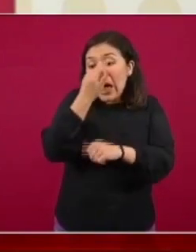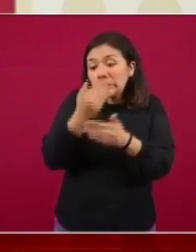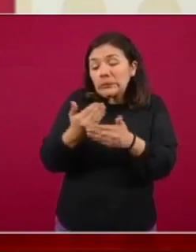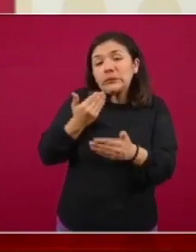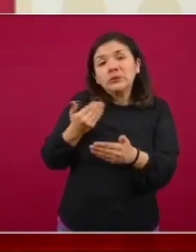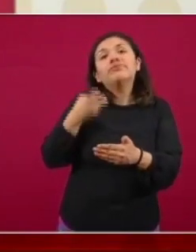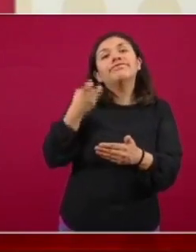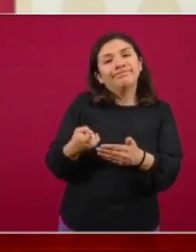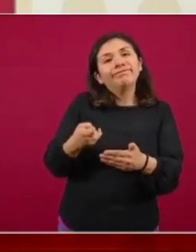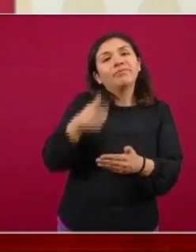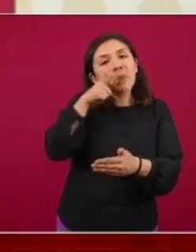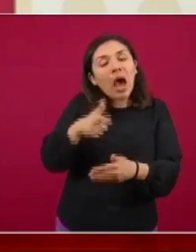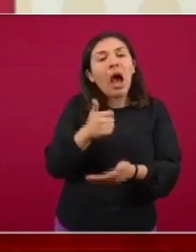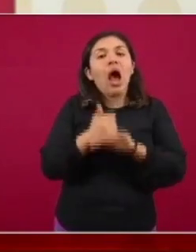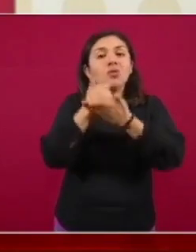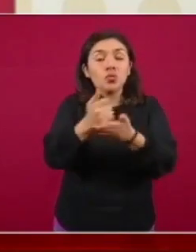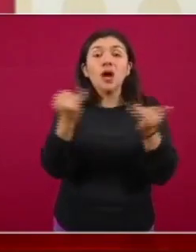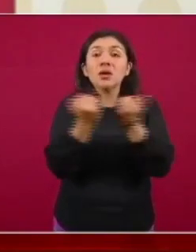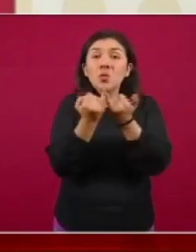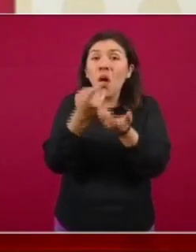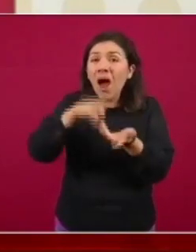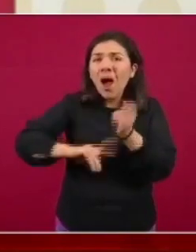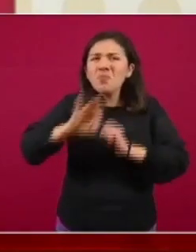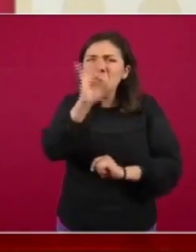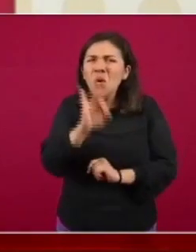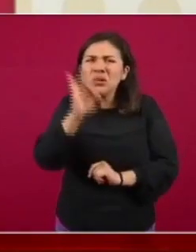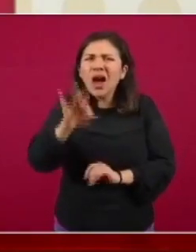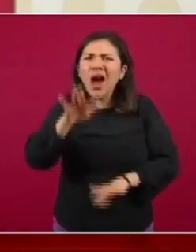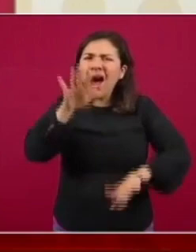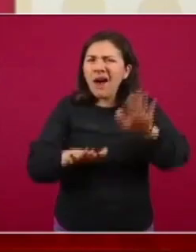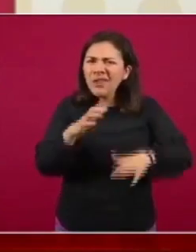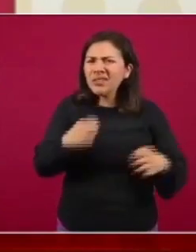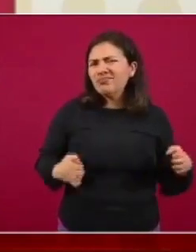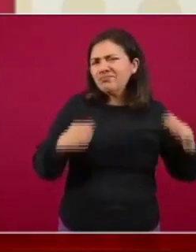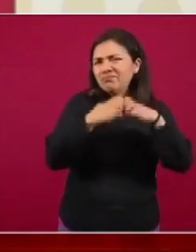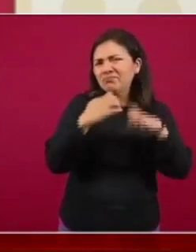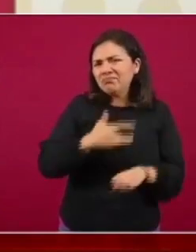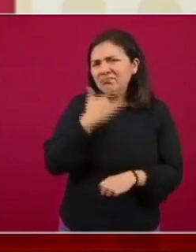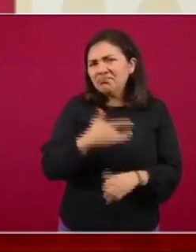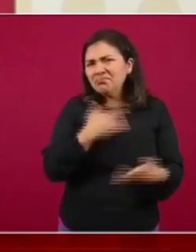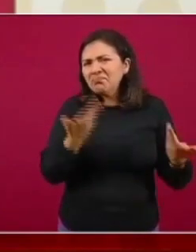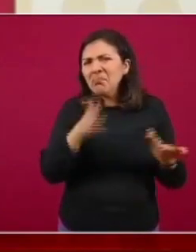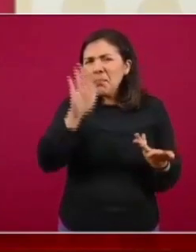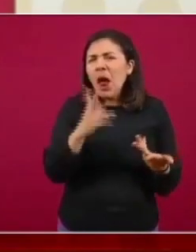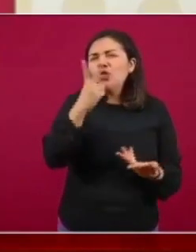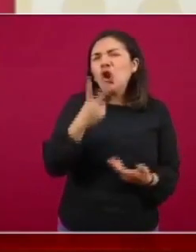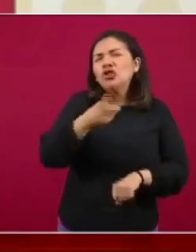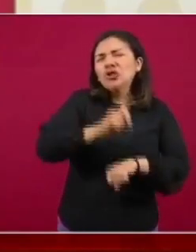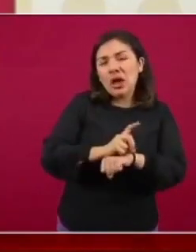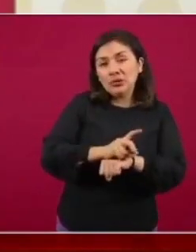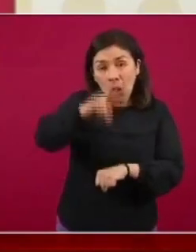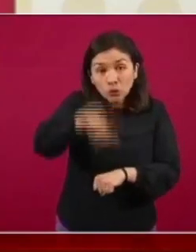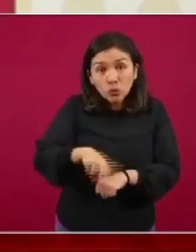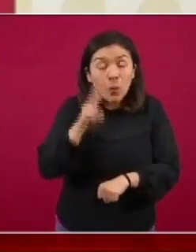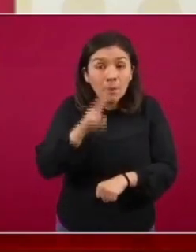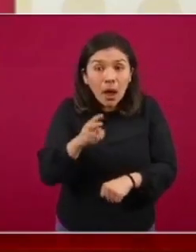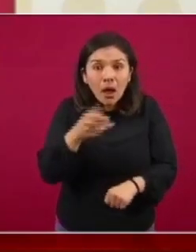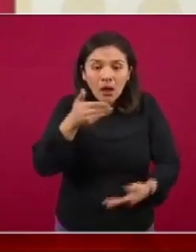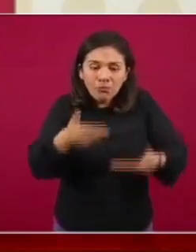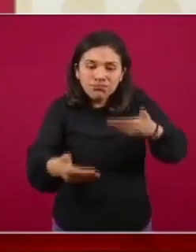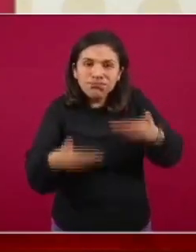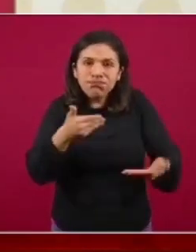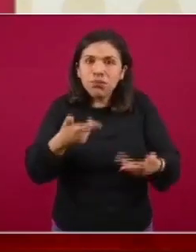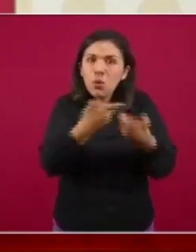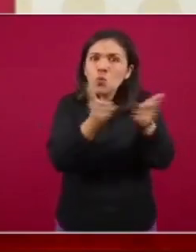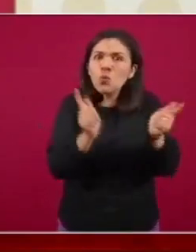promedio. Acuérdense que también los promedios a veces son engañosos en el sentido de que bueno, parecen 2 días, pero cuando vemos las proporciones, pues puede ser que